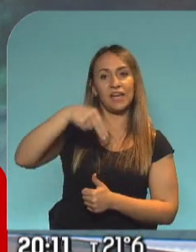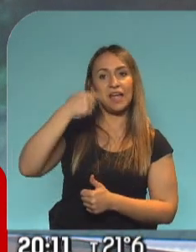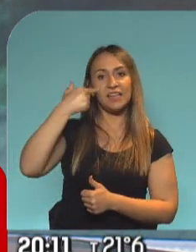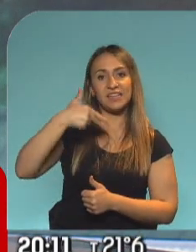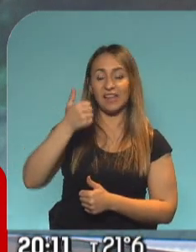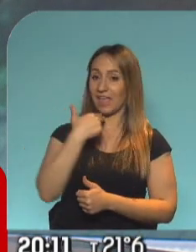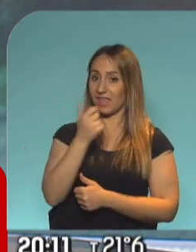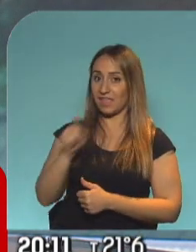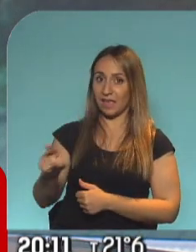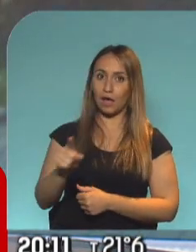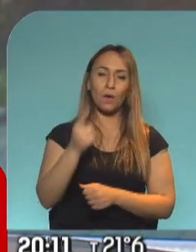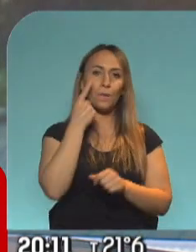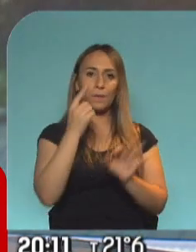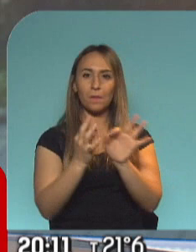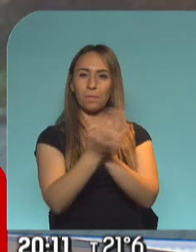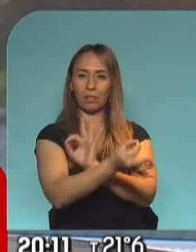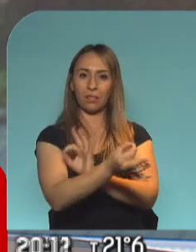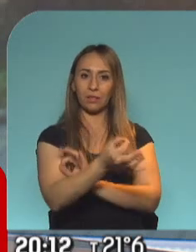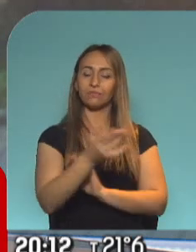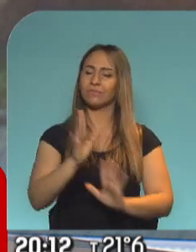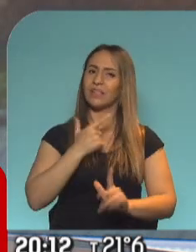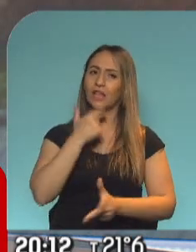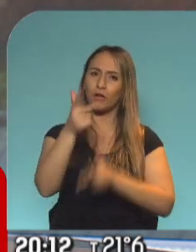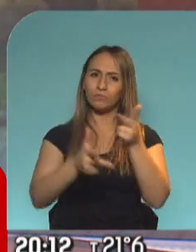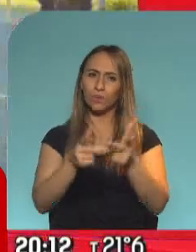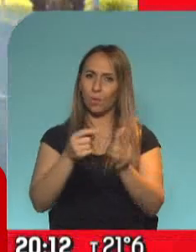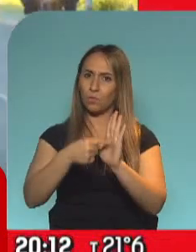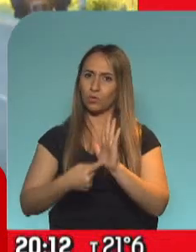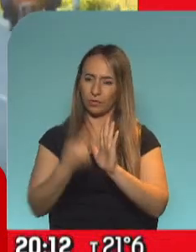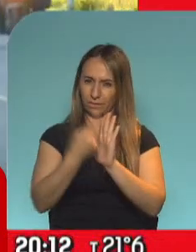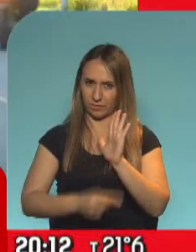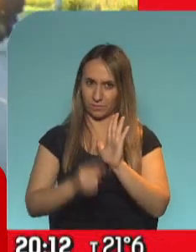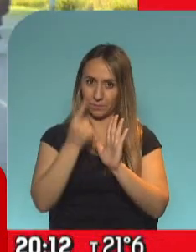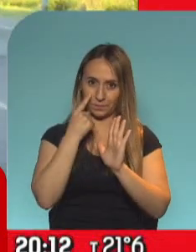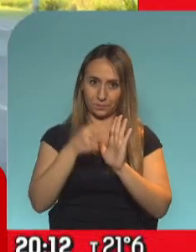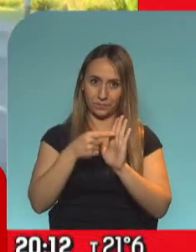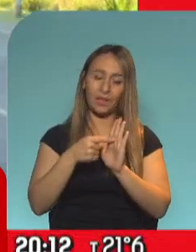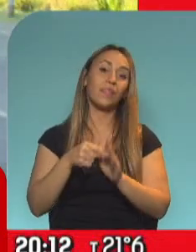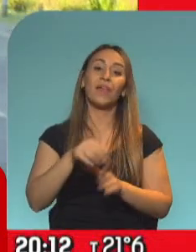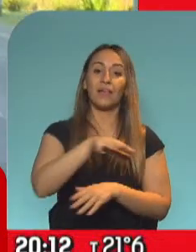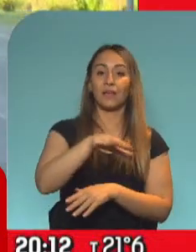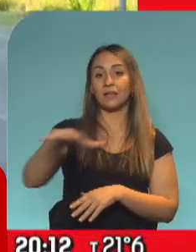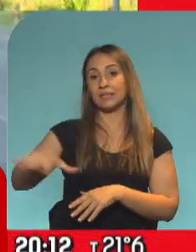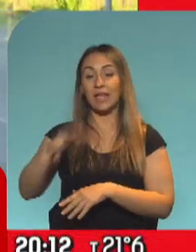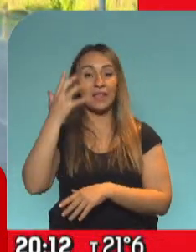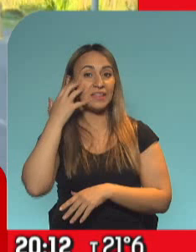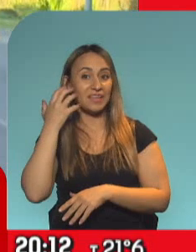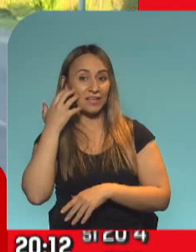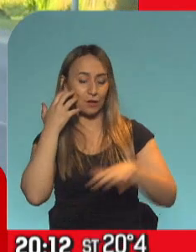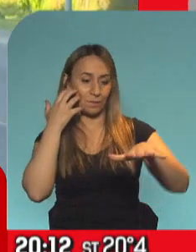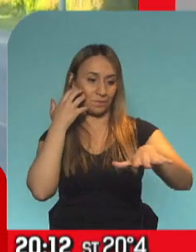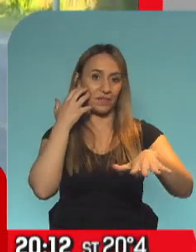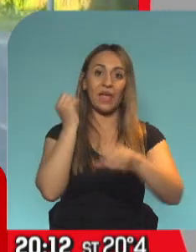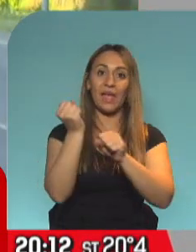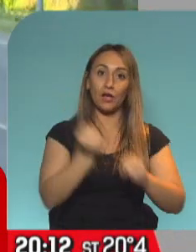allí quiero decir varias cosas y aclarar entre tigre y escobar esta villa nueva san